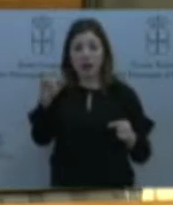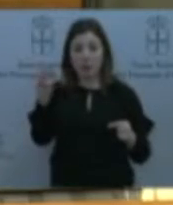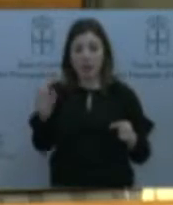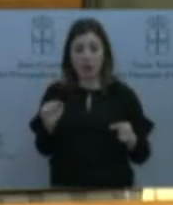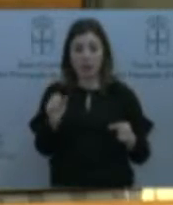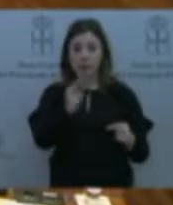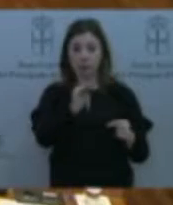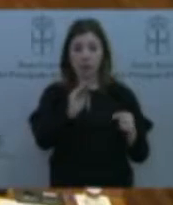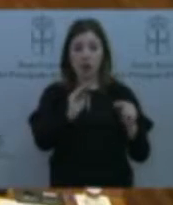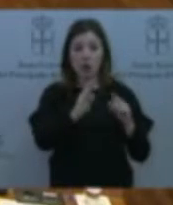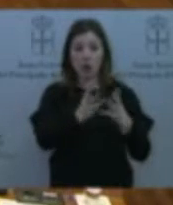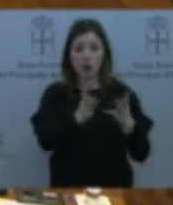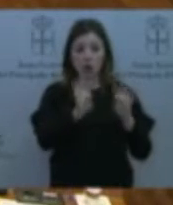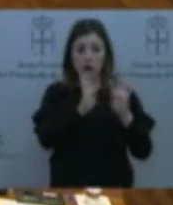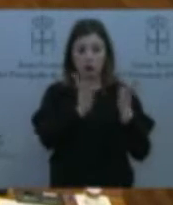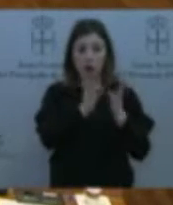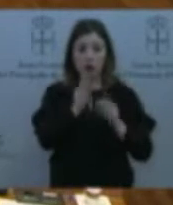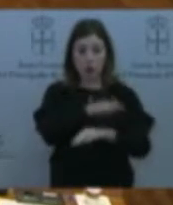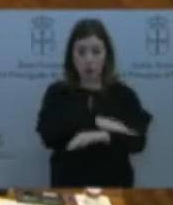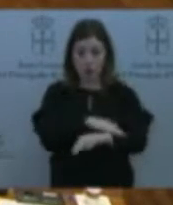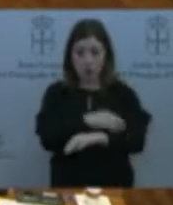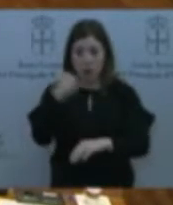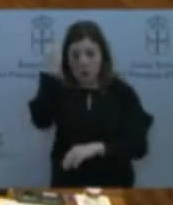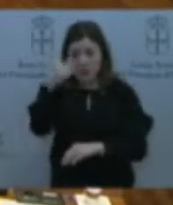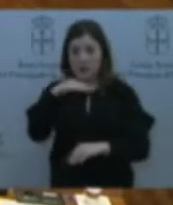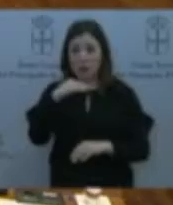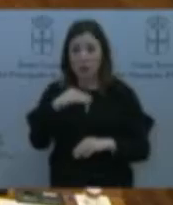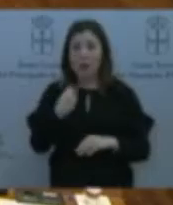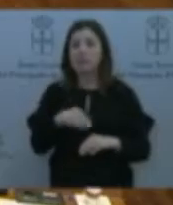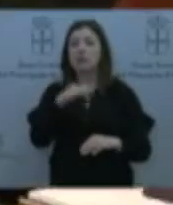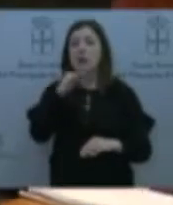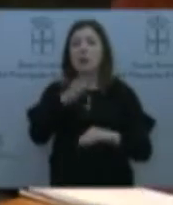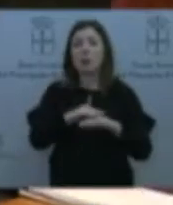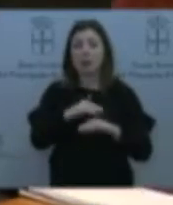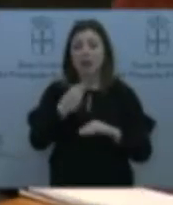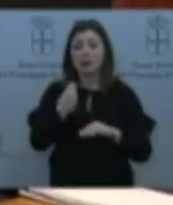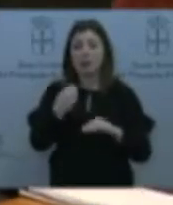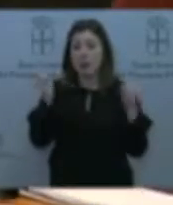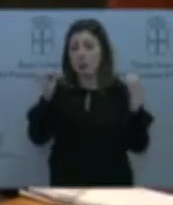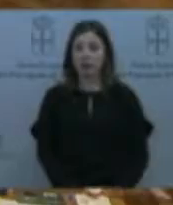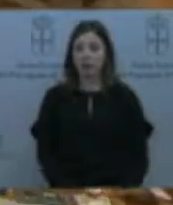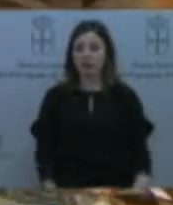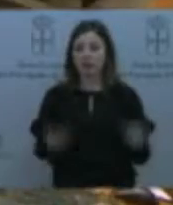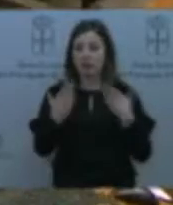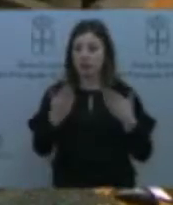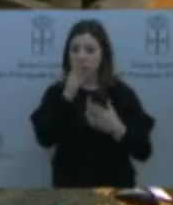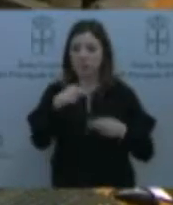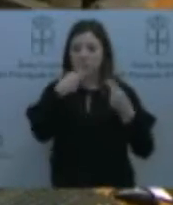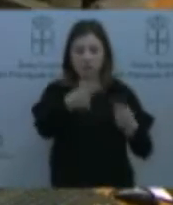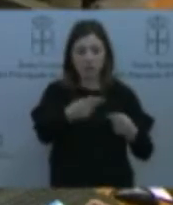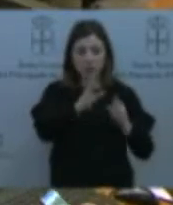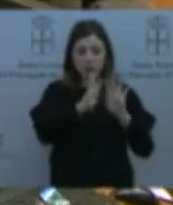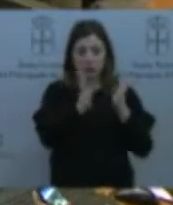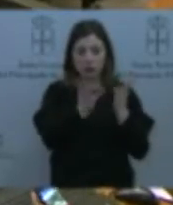¿Piensa cumplir el compromiso adquirido en la investidura de reformar la ley electoral para mejorar la proporcionalidad y la regeneración democrática? Sí,